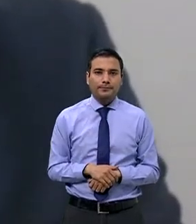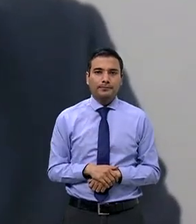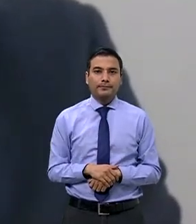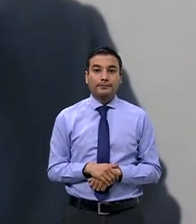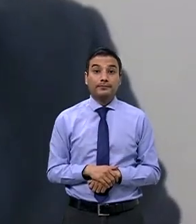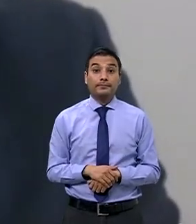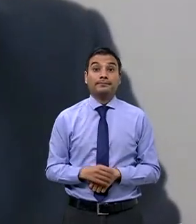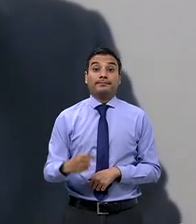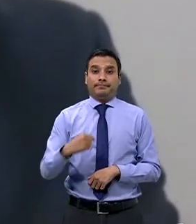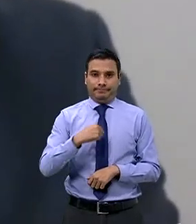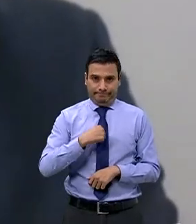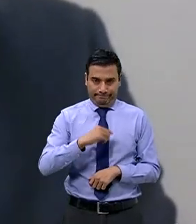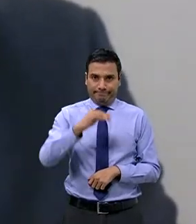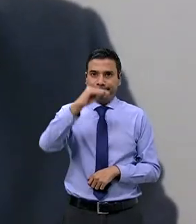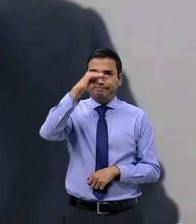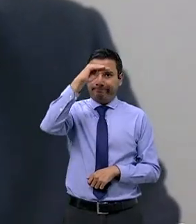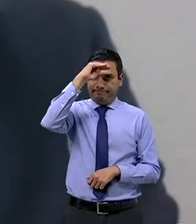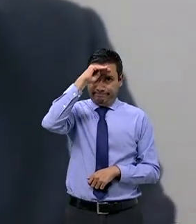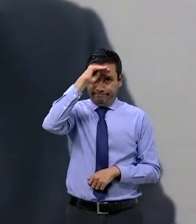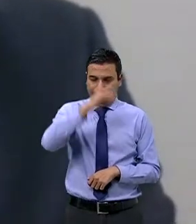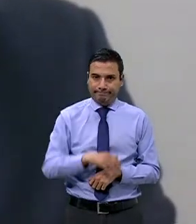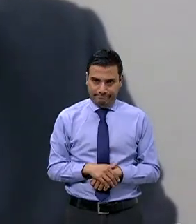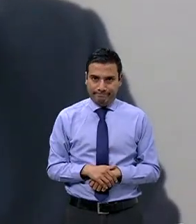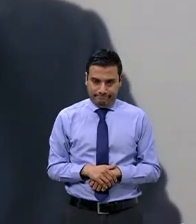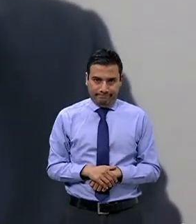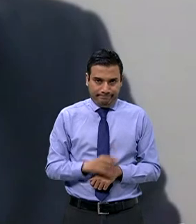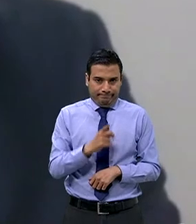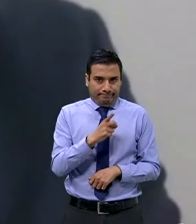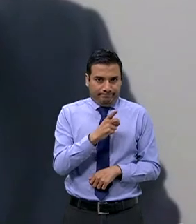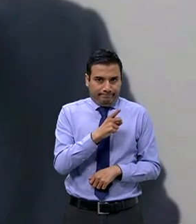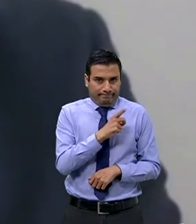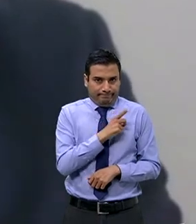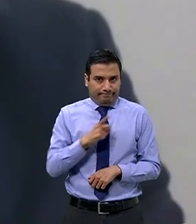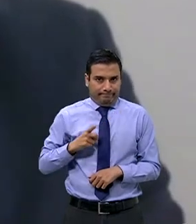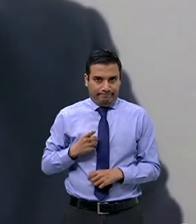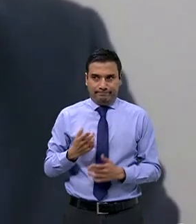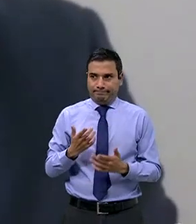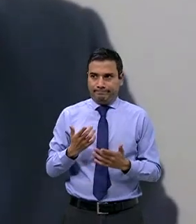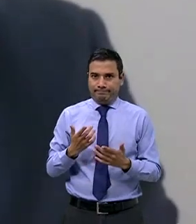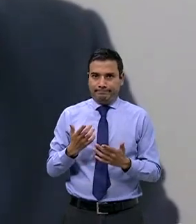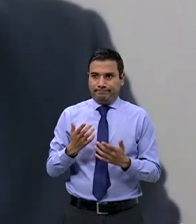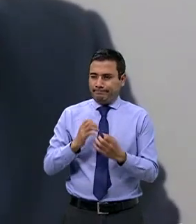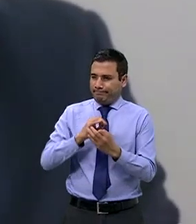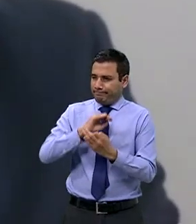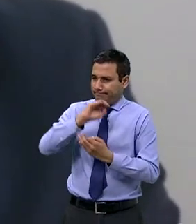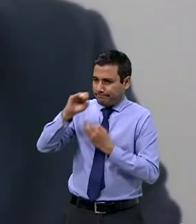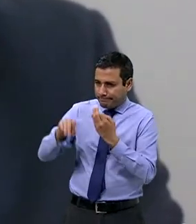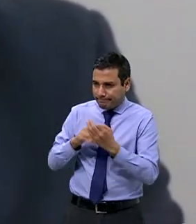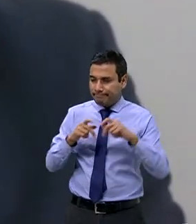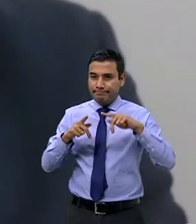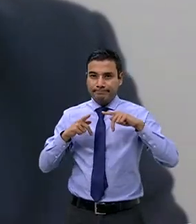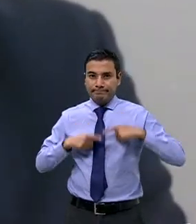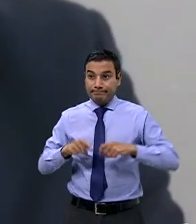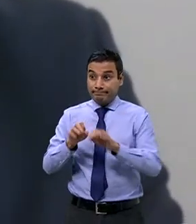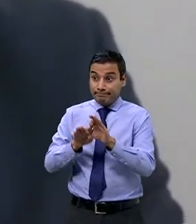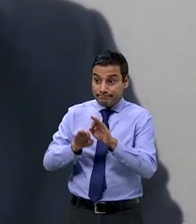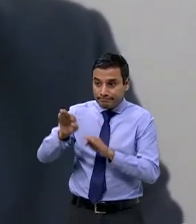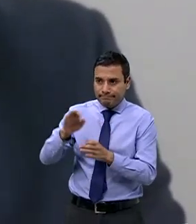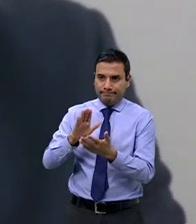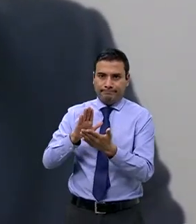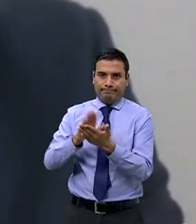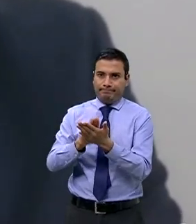se debe reconocer justamente el trabajo de todos los involucrados que tienen